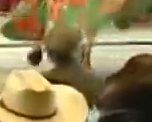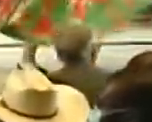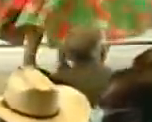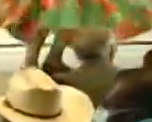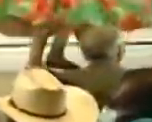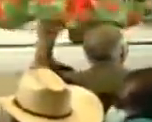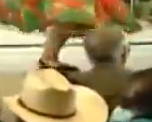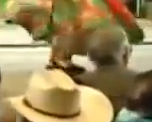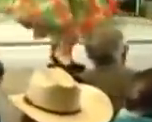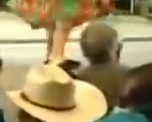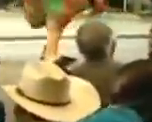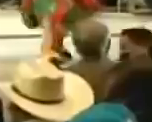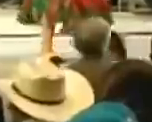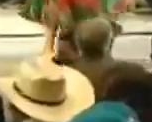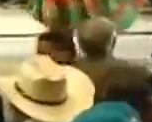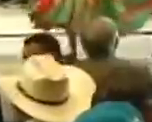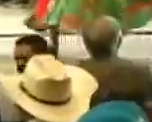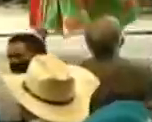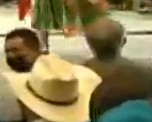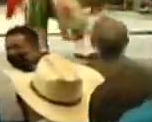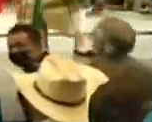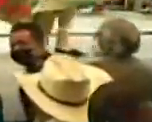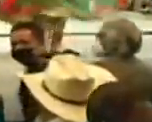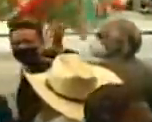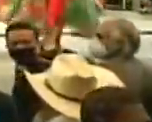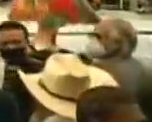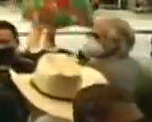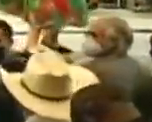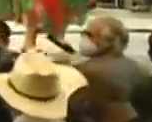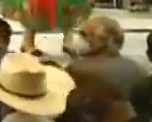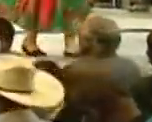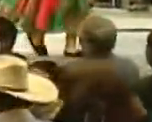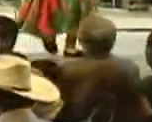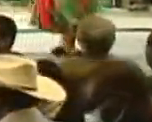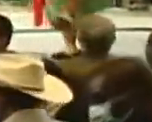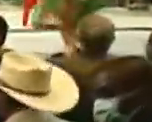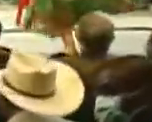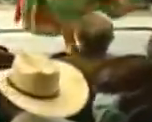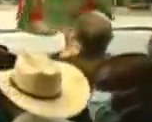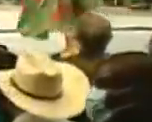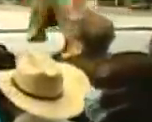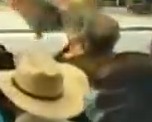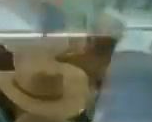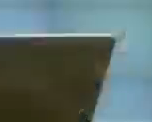vamos a retornar el contacto al estudio de Venezolana de Televisión. Adelante.